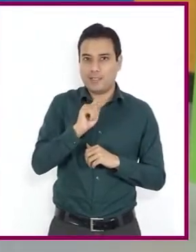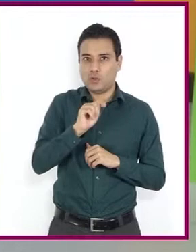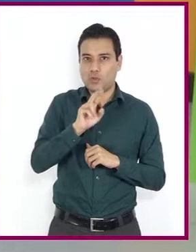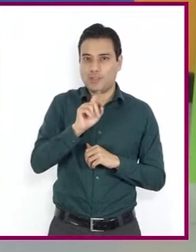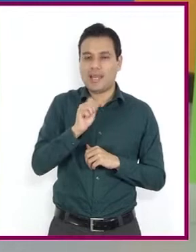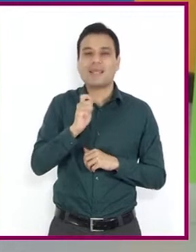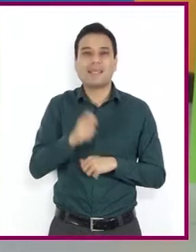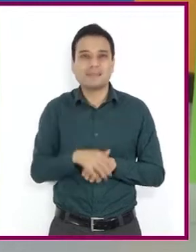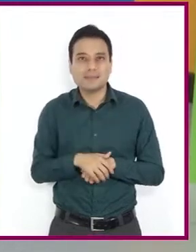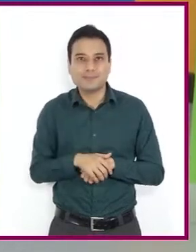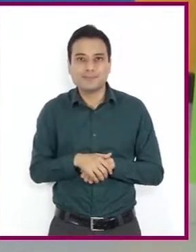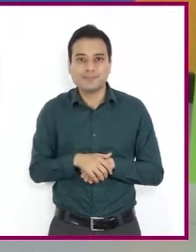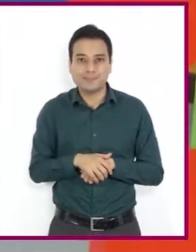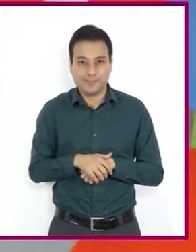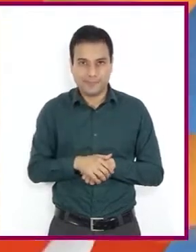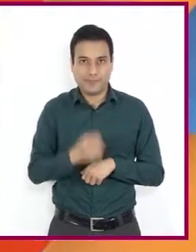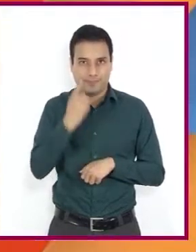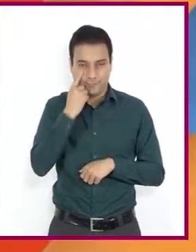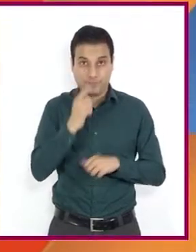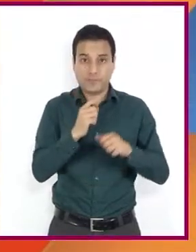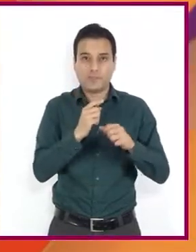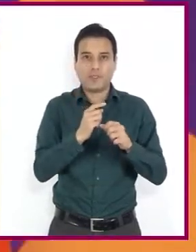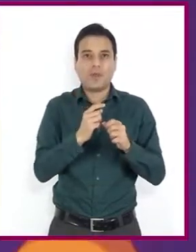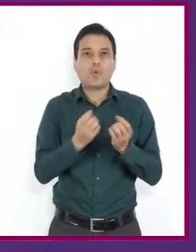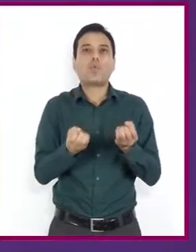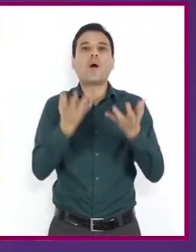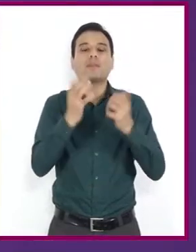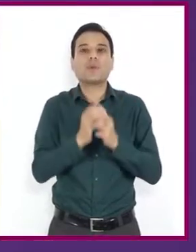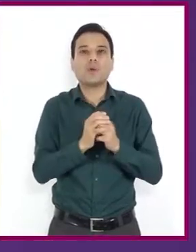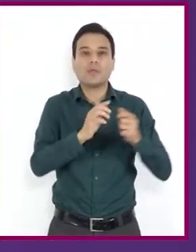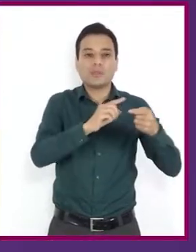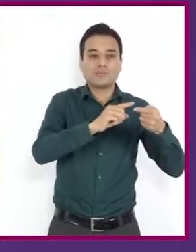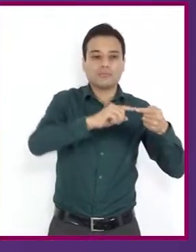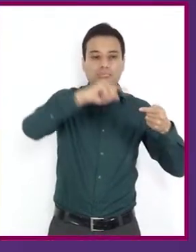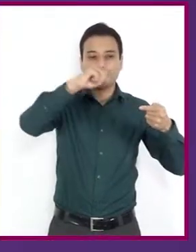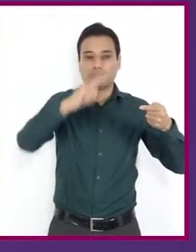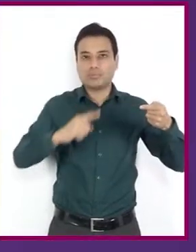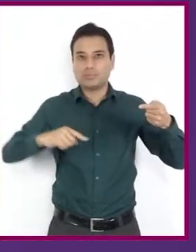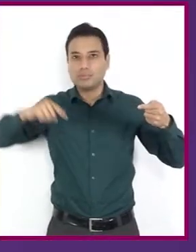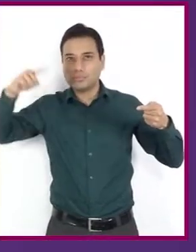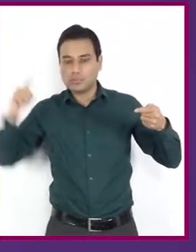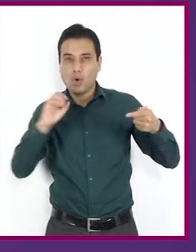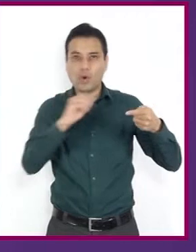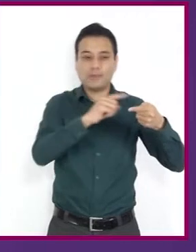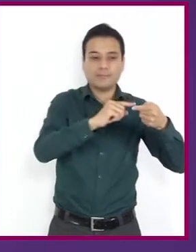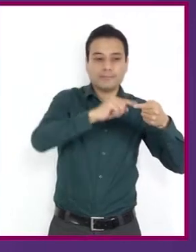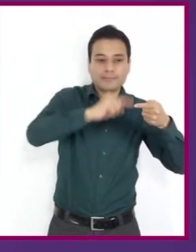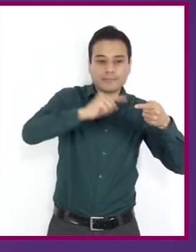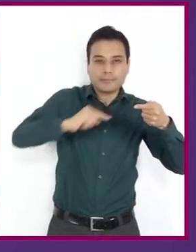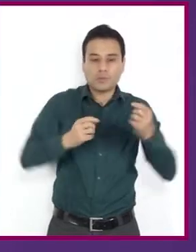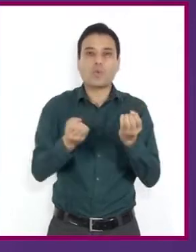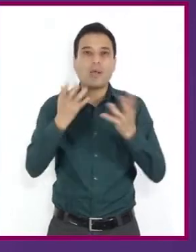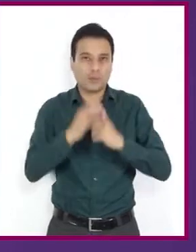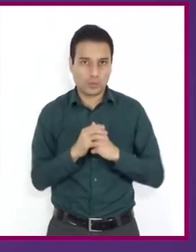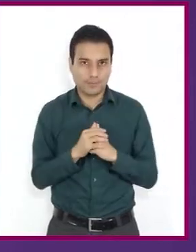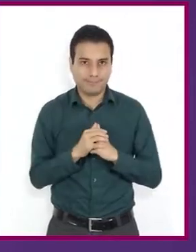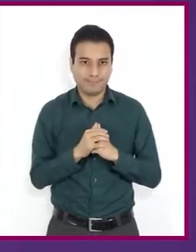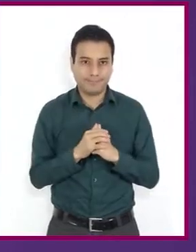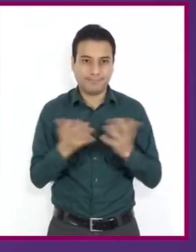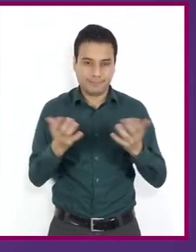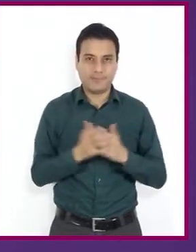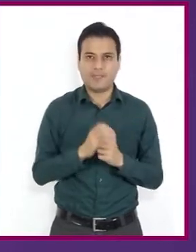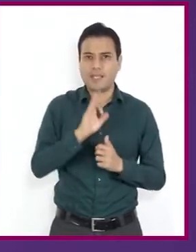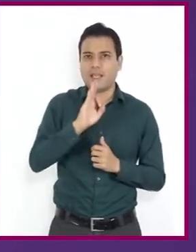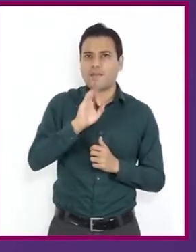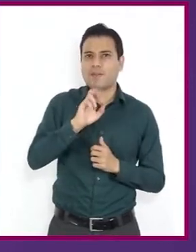distancia entre dos puntos de compresión. La frecuencia es el número de repeticiones por una unidad de